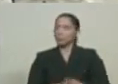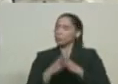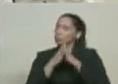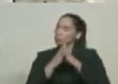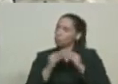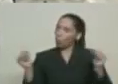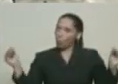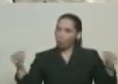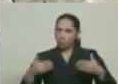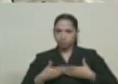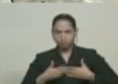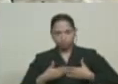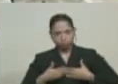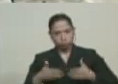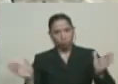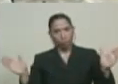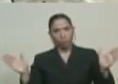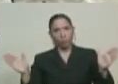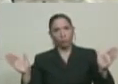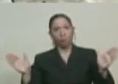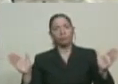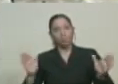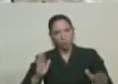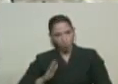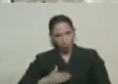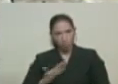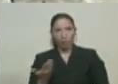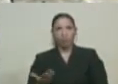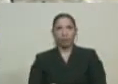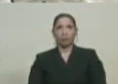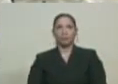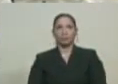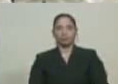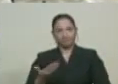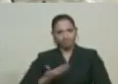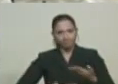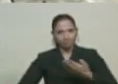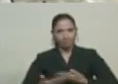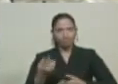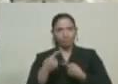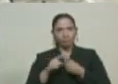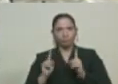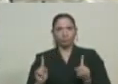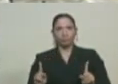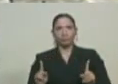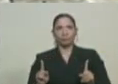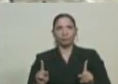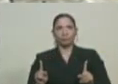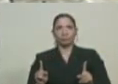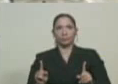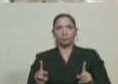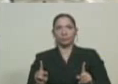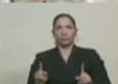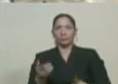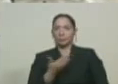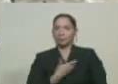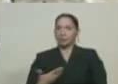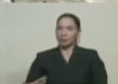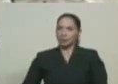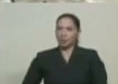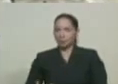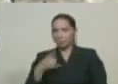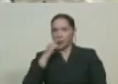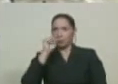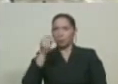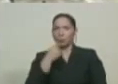dispuesto para que se pueda dar esta compensación del diferencial que ha contemplado el presidente de la República.